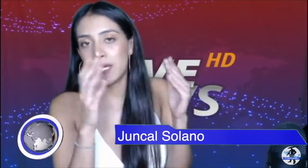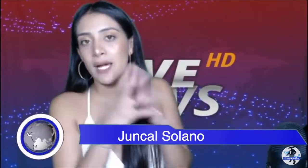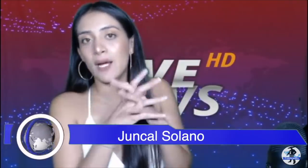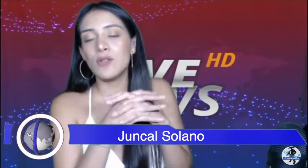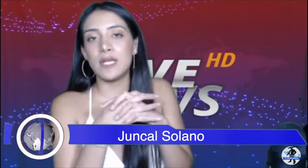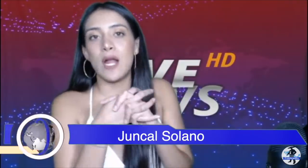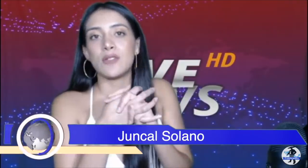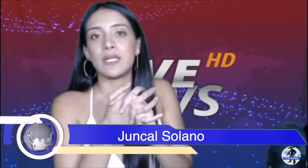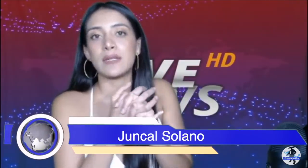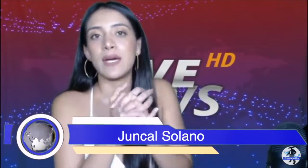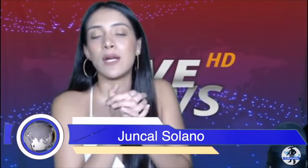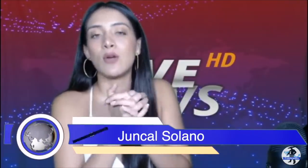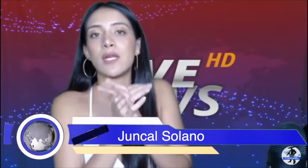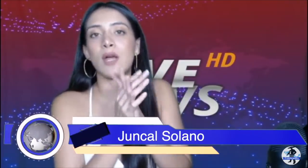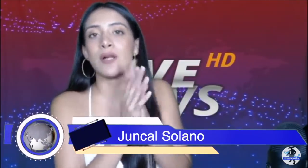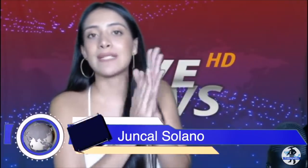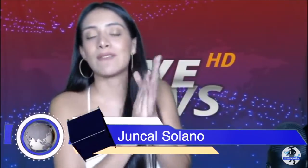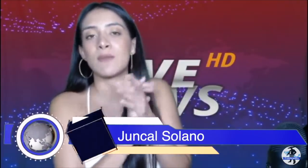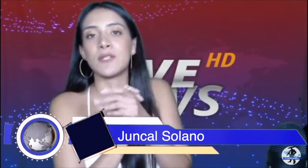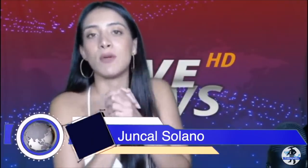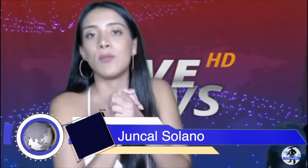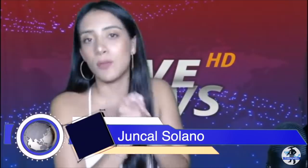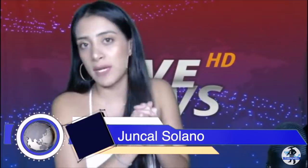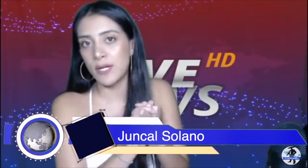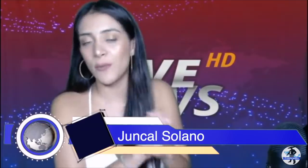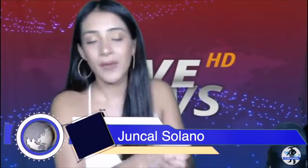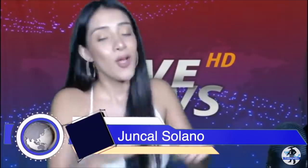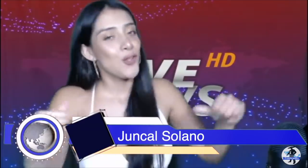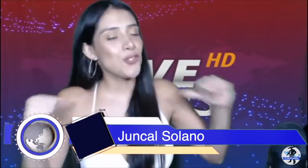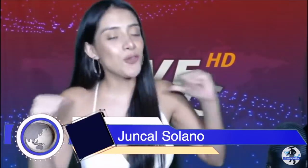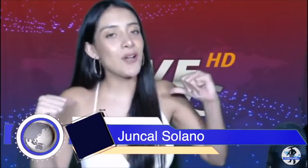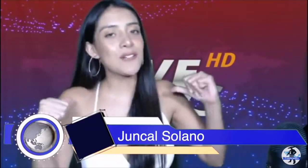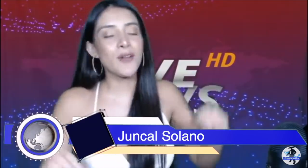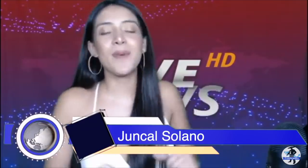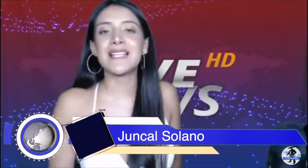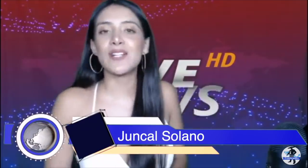los mexicanos y a los que integran o quieren una transformación por México.